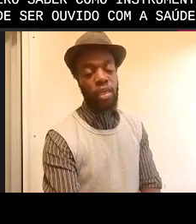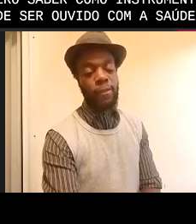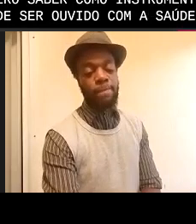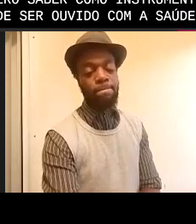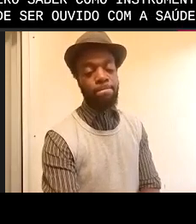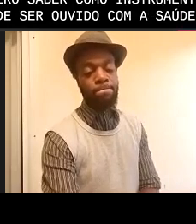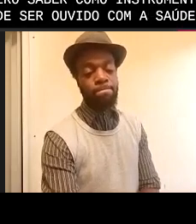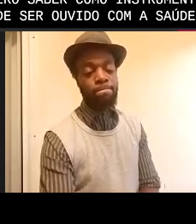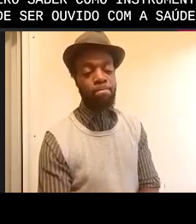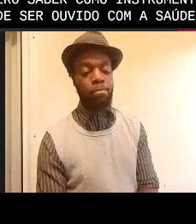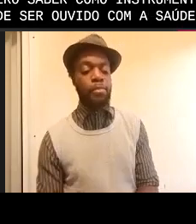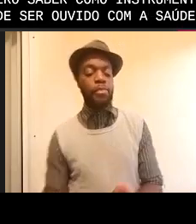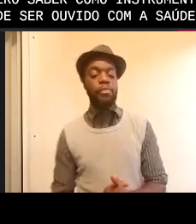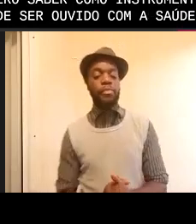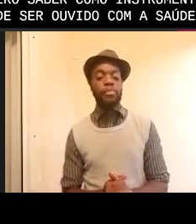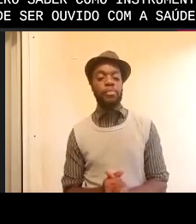personas sordas.